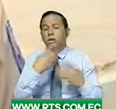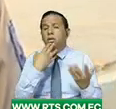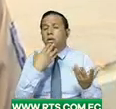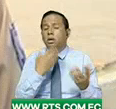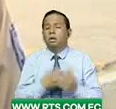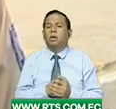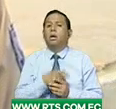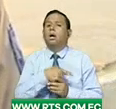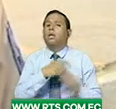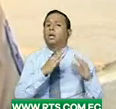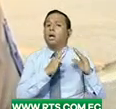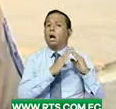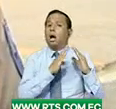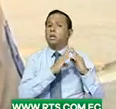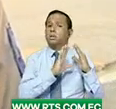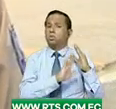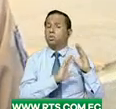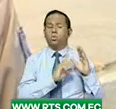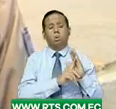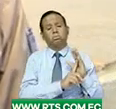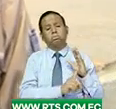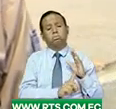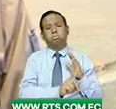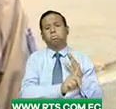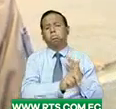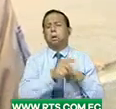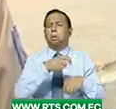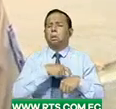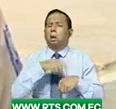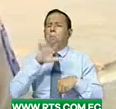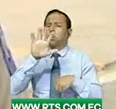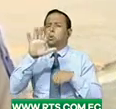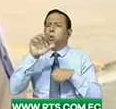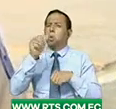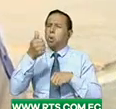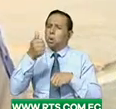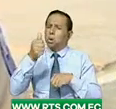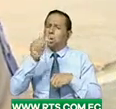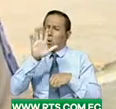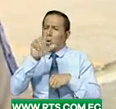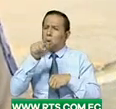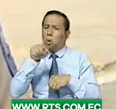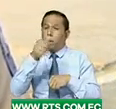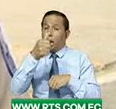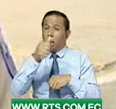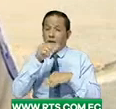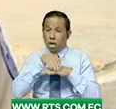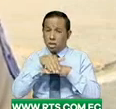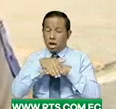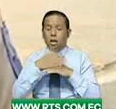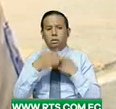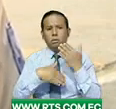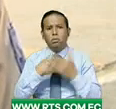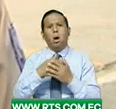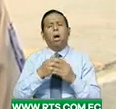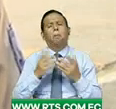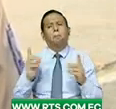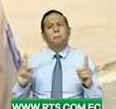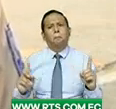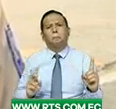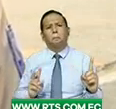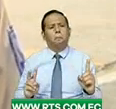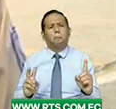estado saliendo de su domicilio a eso de las 5:10, sale 10 minutos posterior, es interceptado por